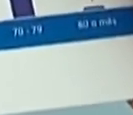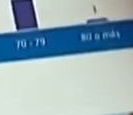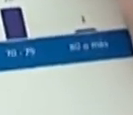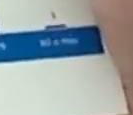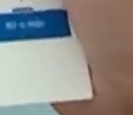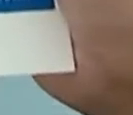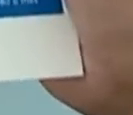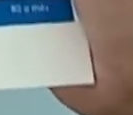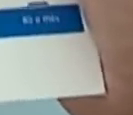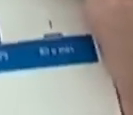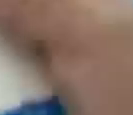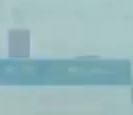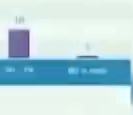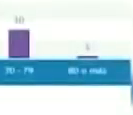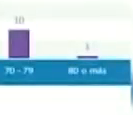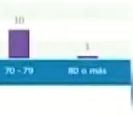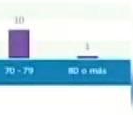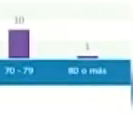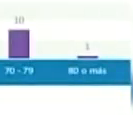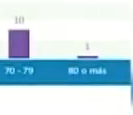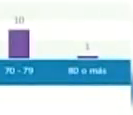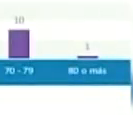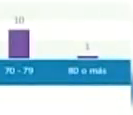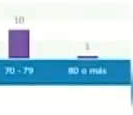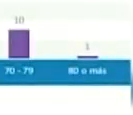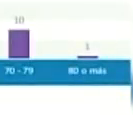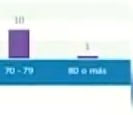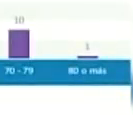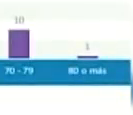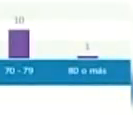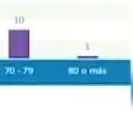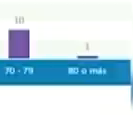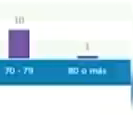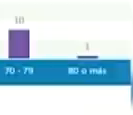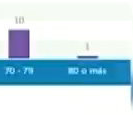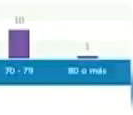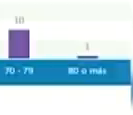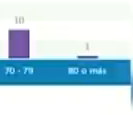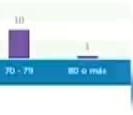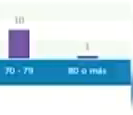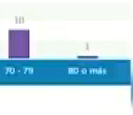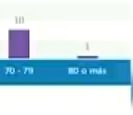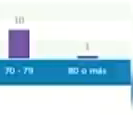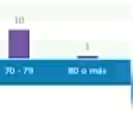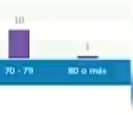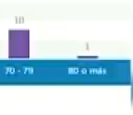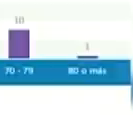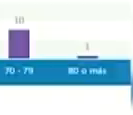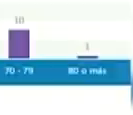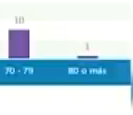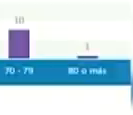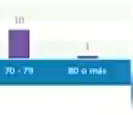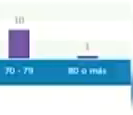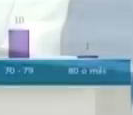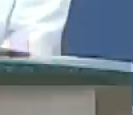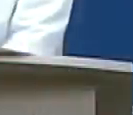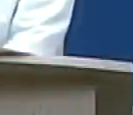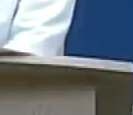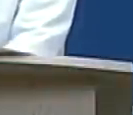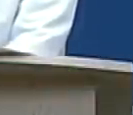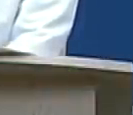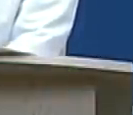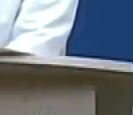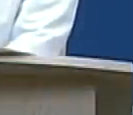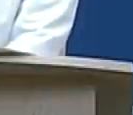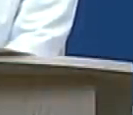los 20 y los 50 años de edad. Una buena noticia es que sigue aumentando el número de pacientes